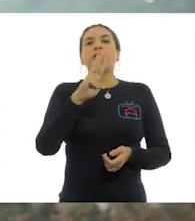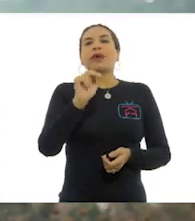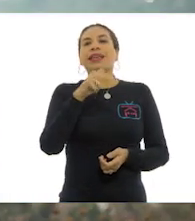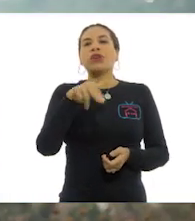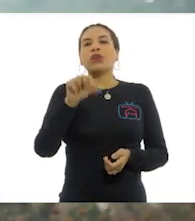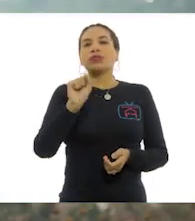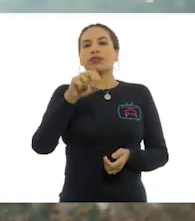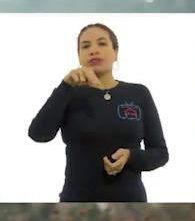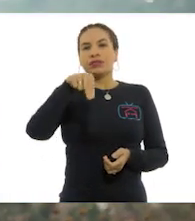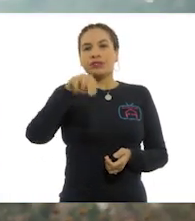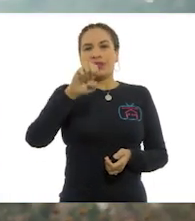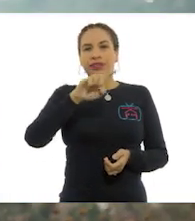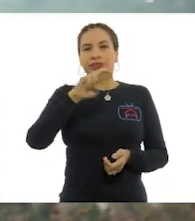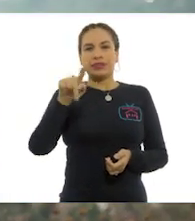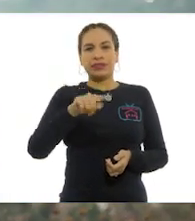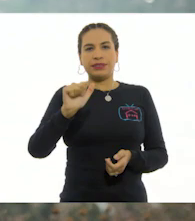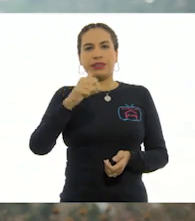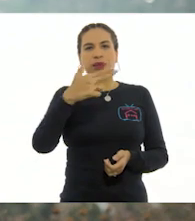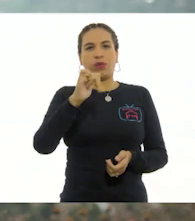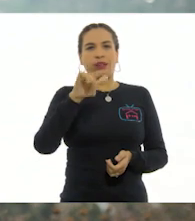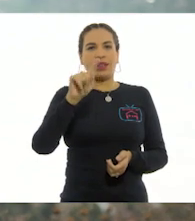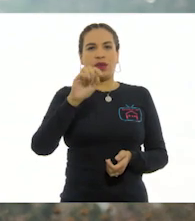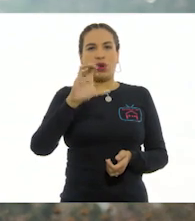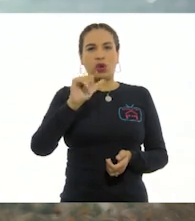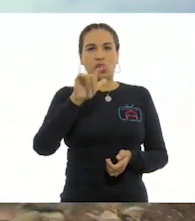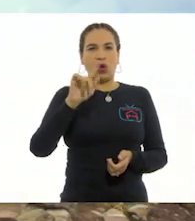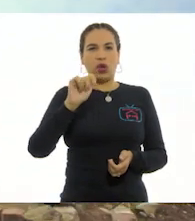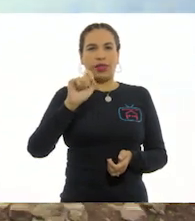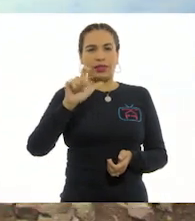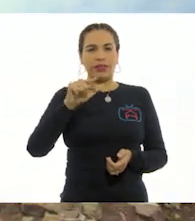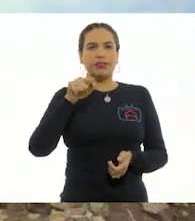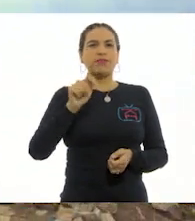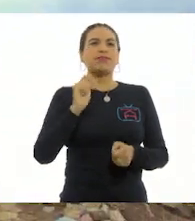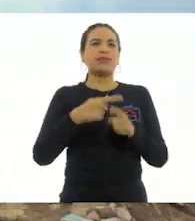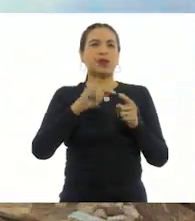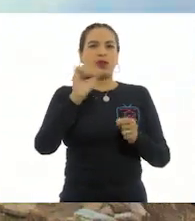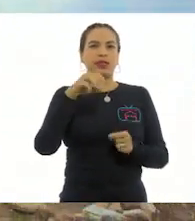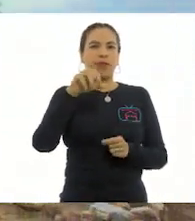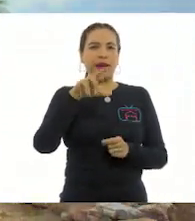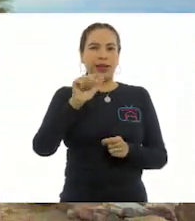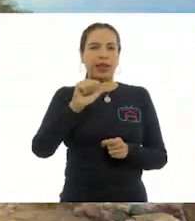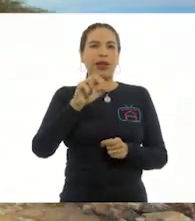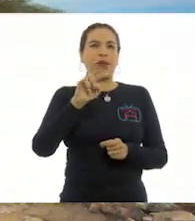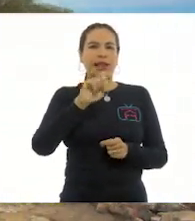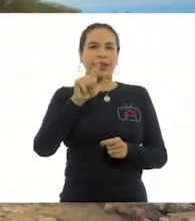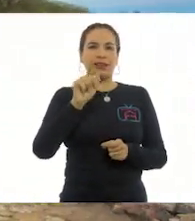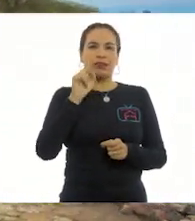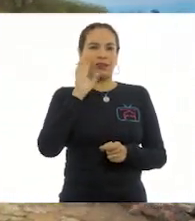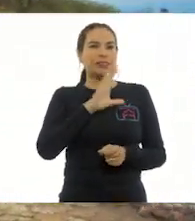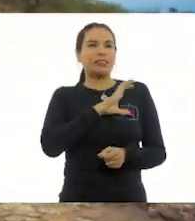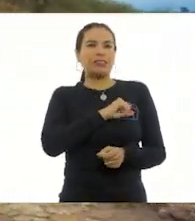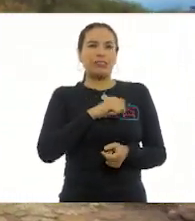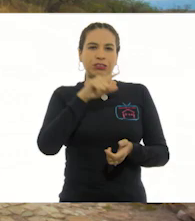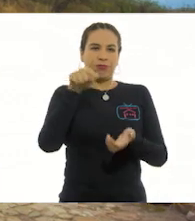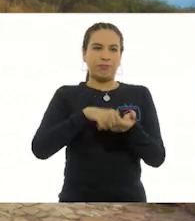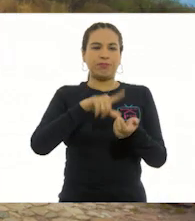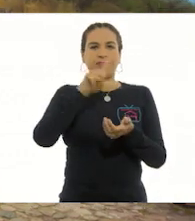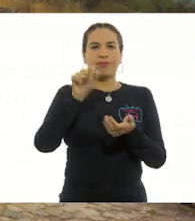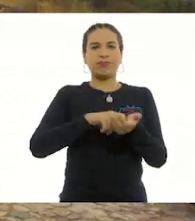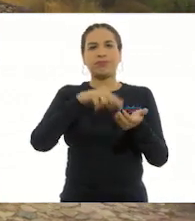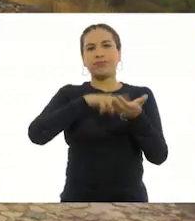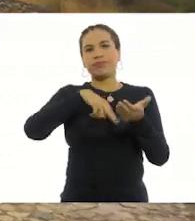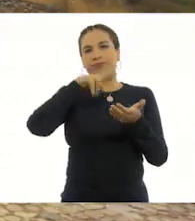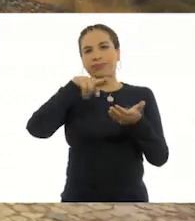Nezahualcóyotl se lo dio el gran paisajista José María Velasco. Él vino en una ocasión aquí, le fascinó el lugar y lo pinta en uno de